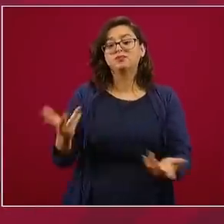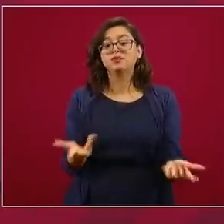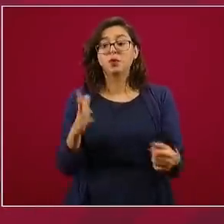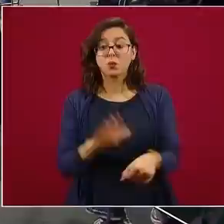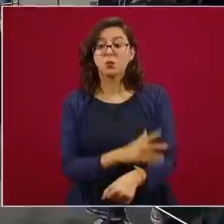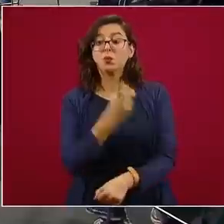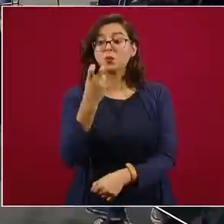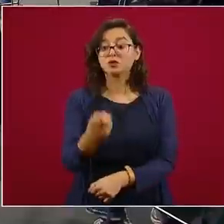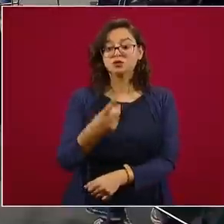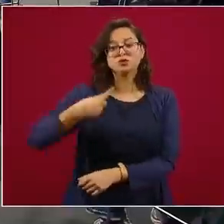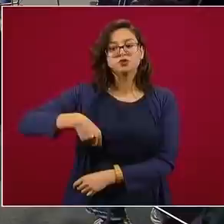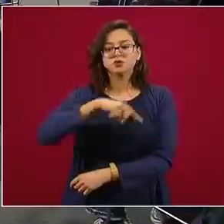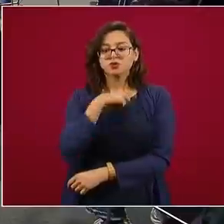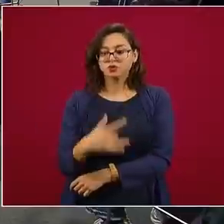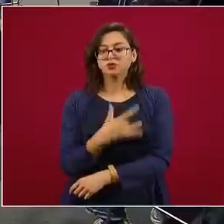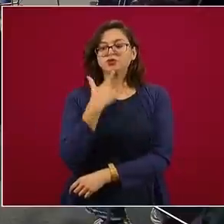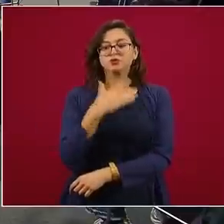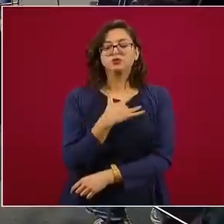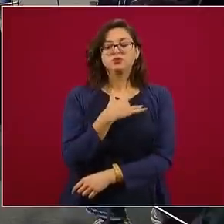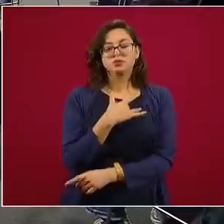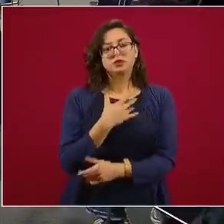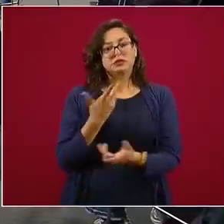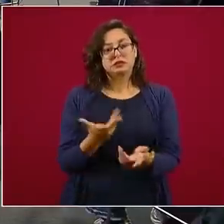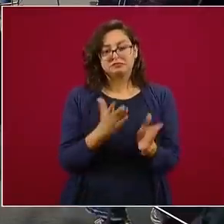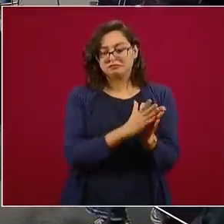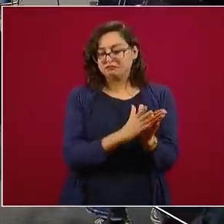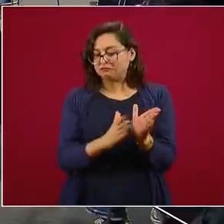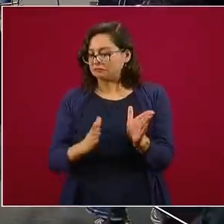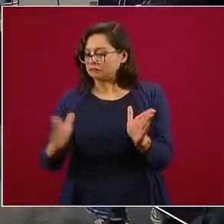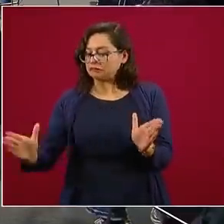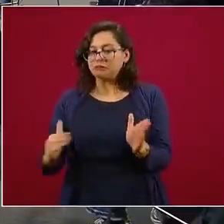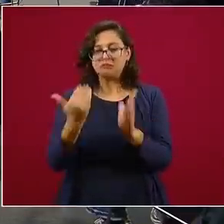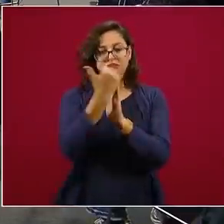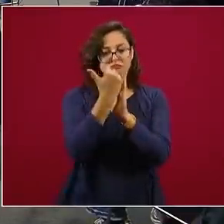es que consideramos que es importante avanzar en ese sentido.